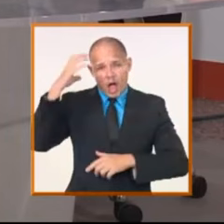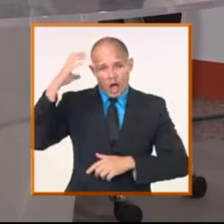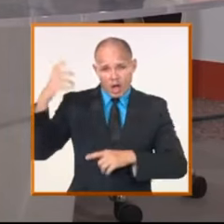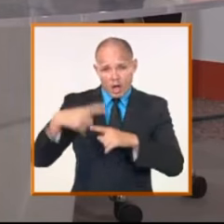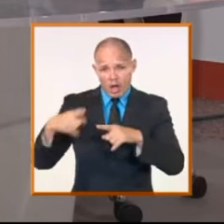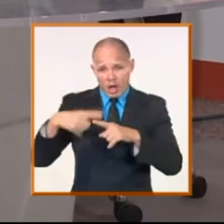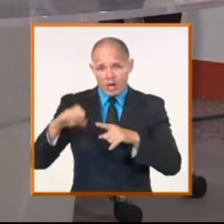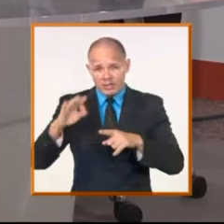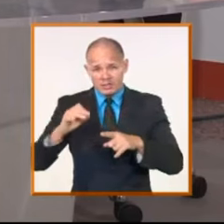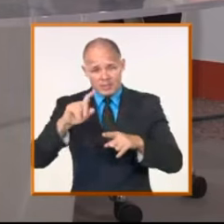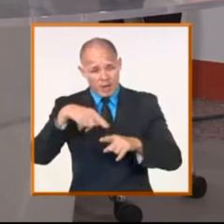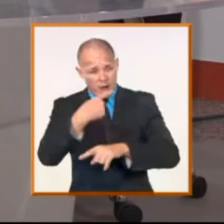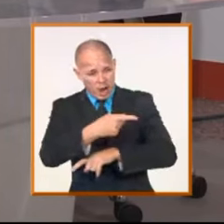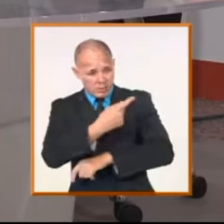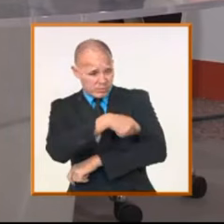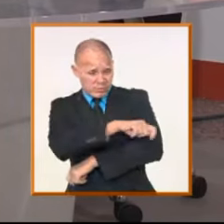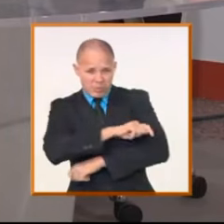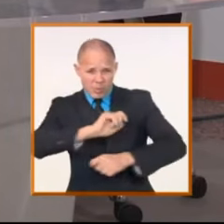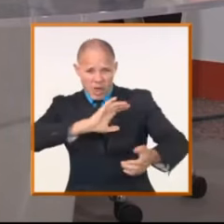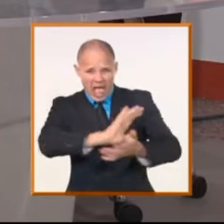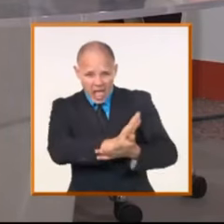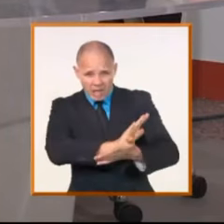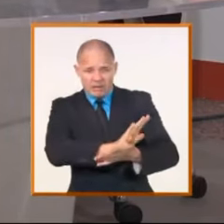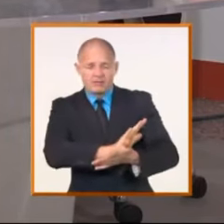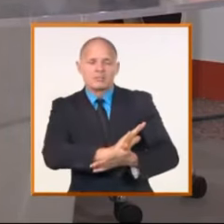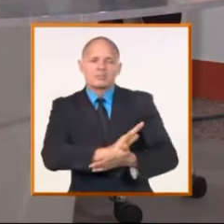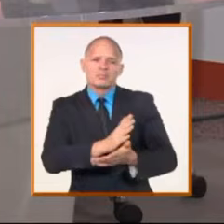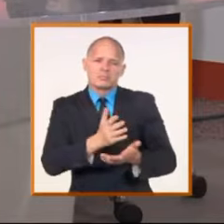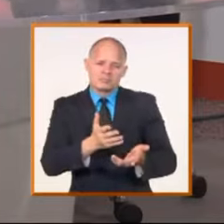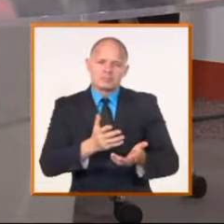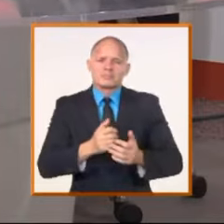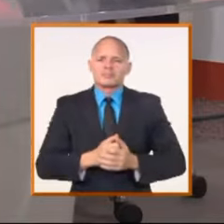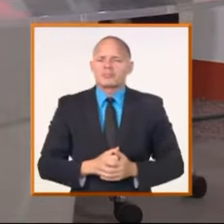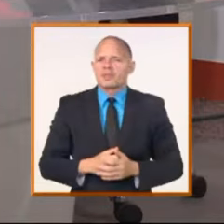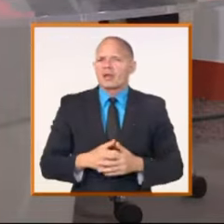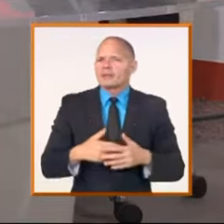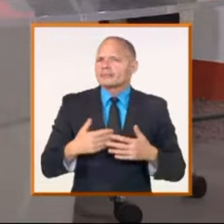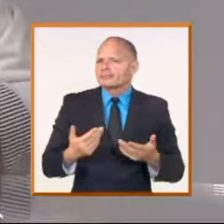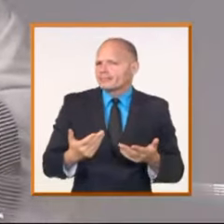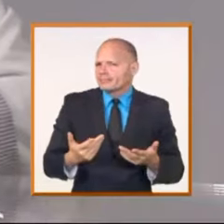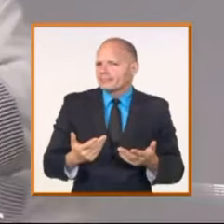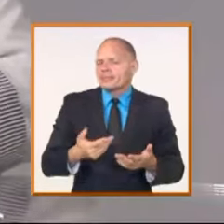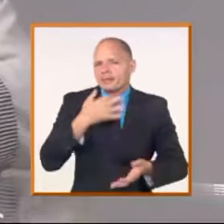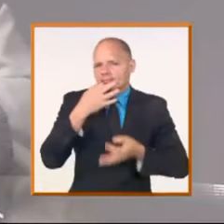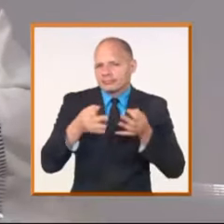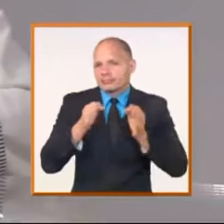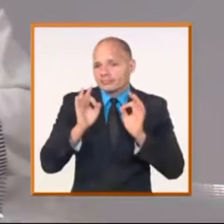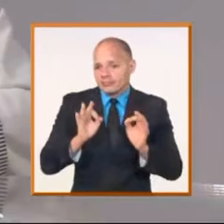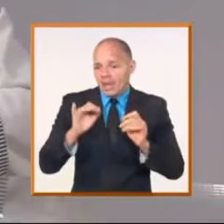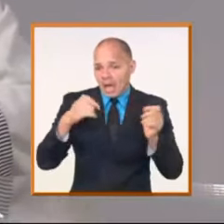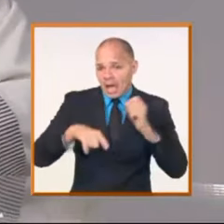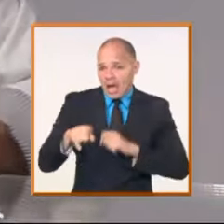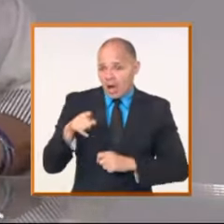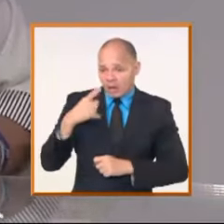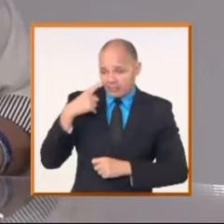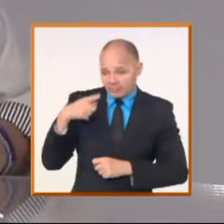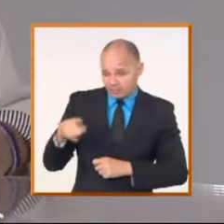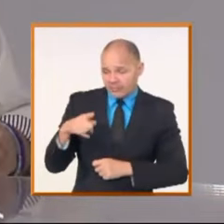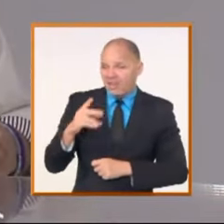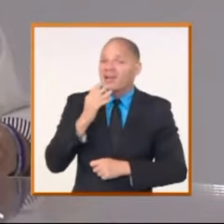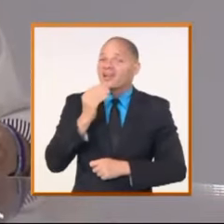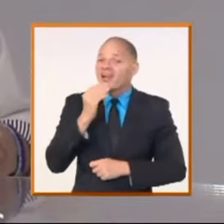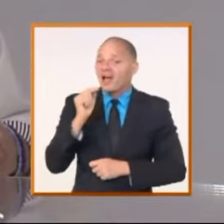vuelve. Porque esto es lo que ha pasado en Israel. Entonces, el escenario hasta ahora es un escenario